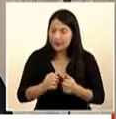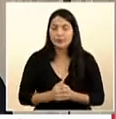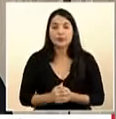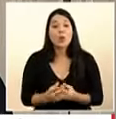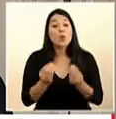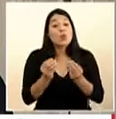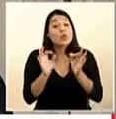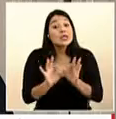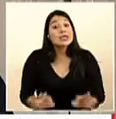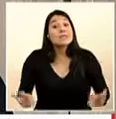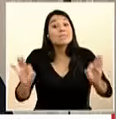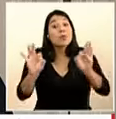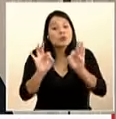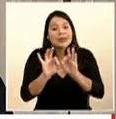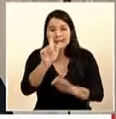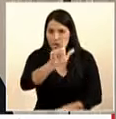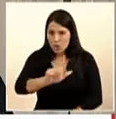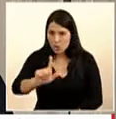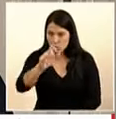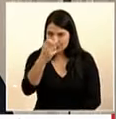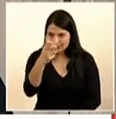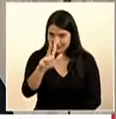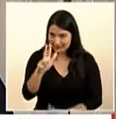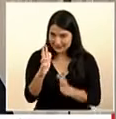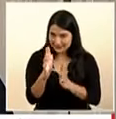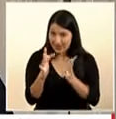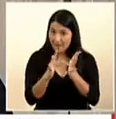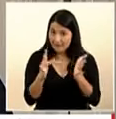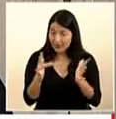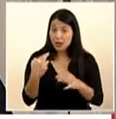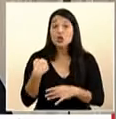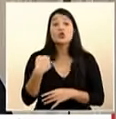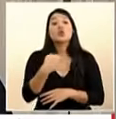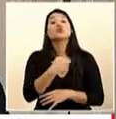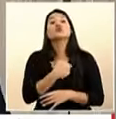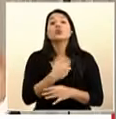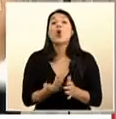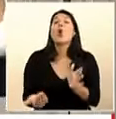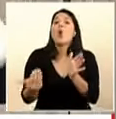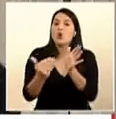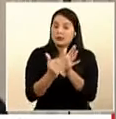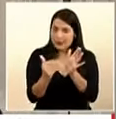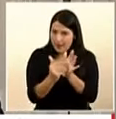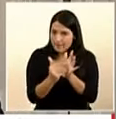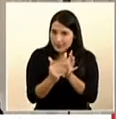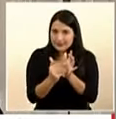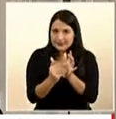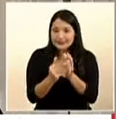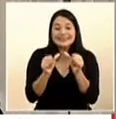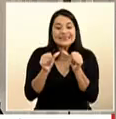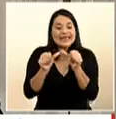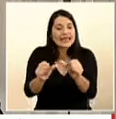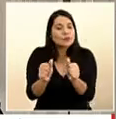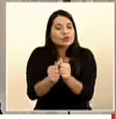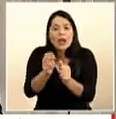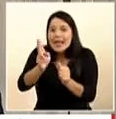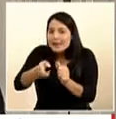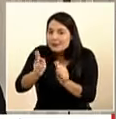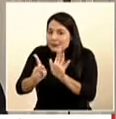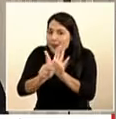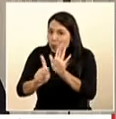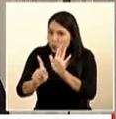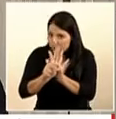el día lunes 13 de abril volveremos a las restricciones que hoy están vigentes es decir